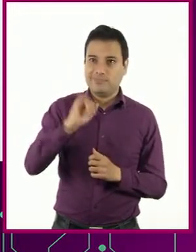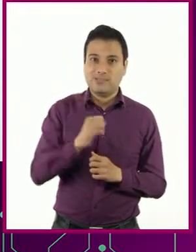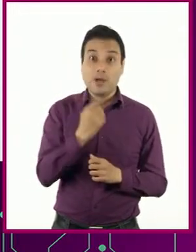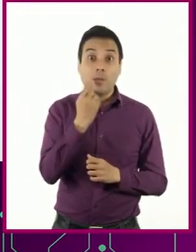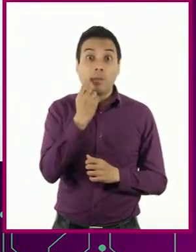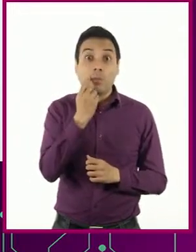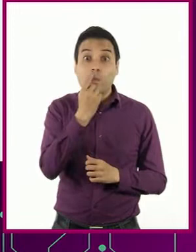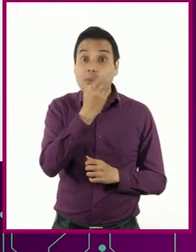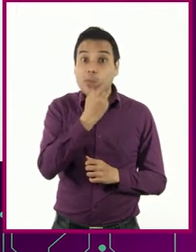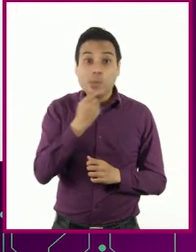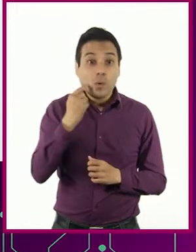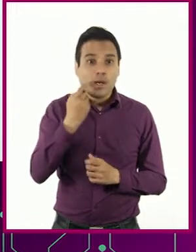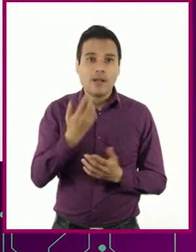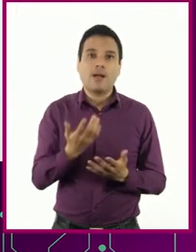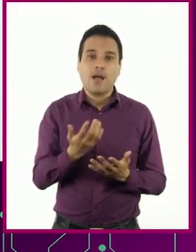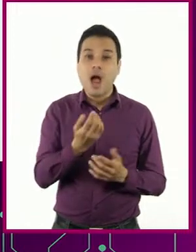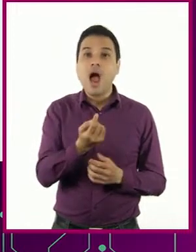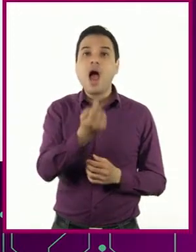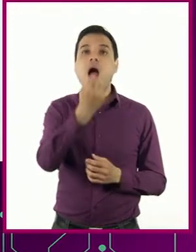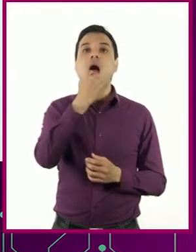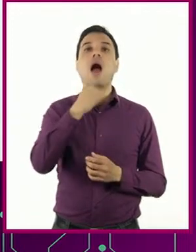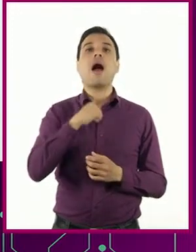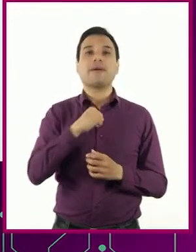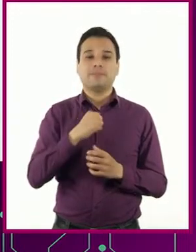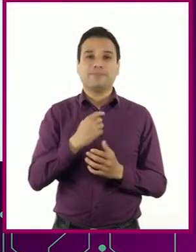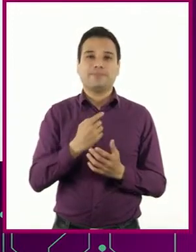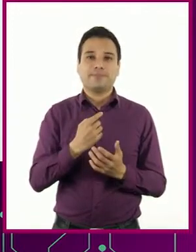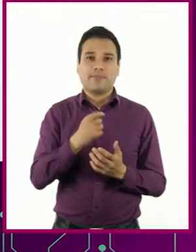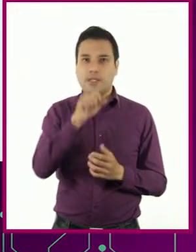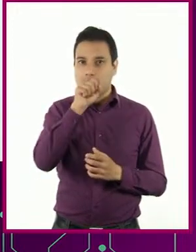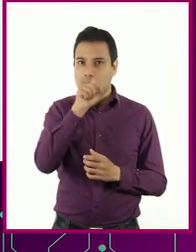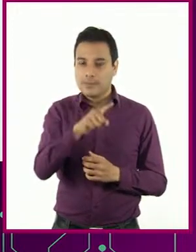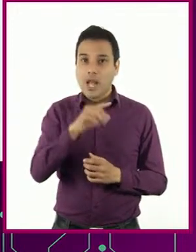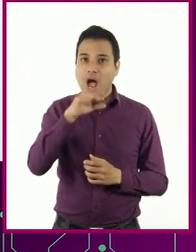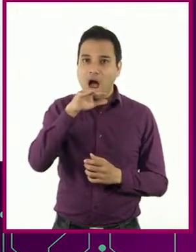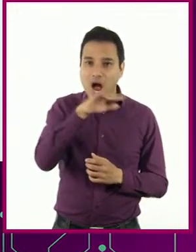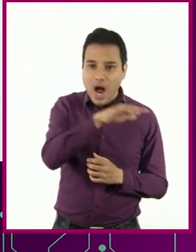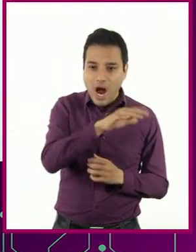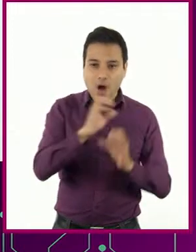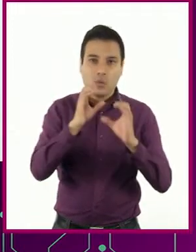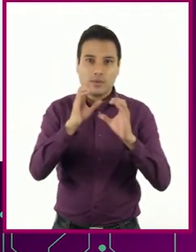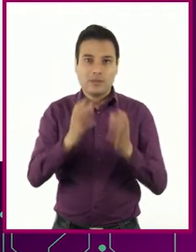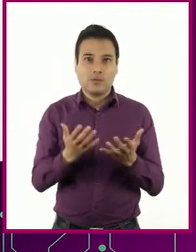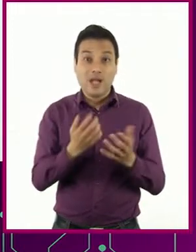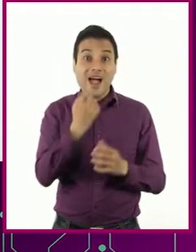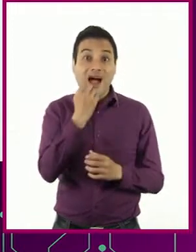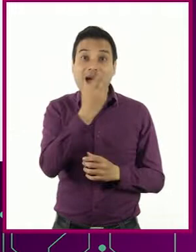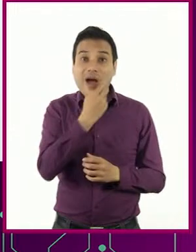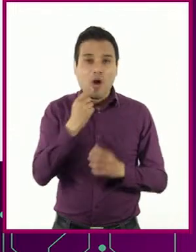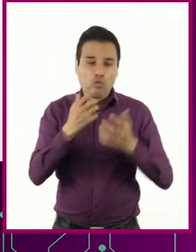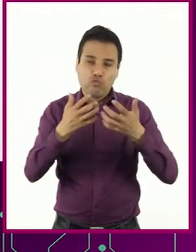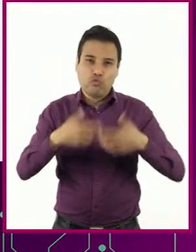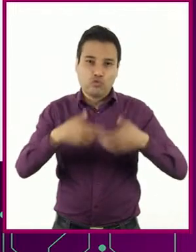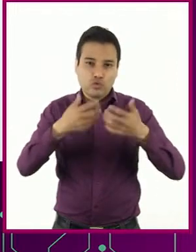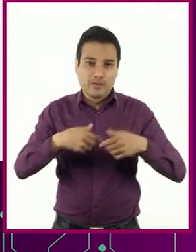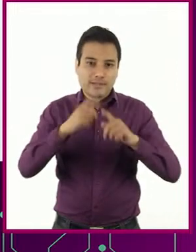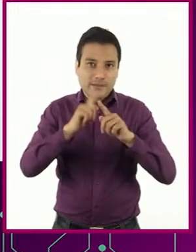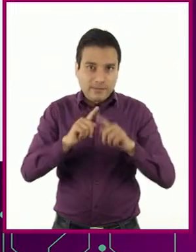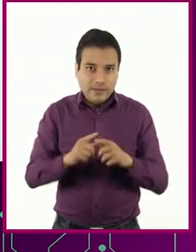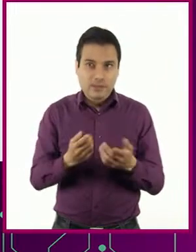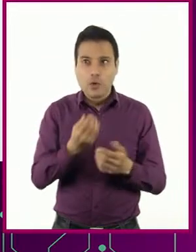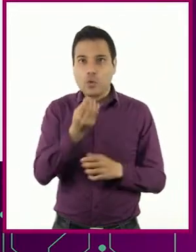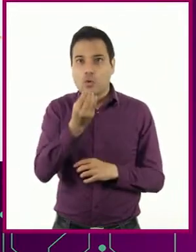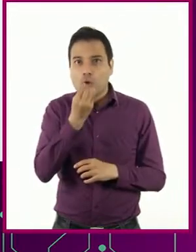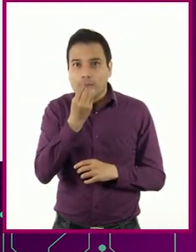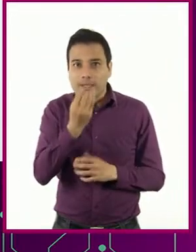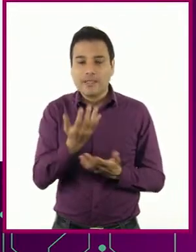la puerta de entrada al cuerpo y al mismo tiempo responde al mundo exterior. En la boca se desarrollan muchas funciones. En ella comienza el proceso digestivo